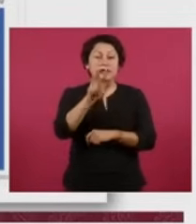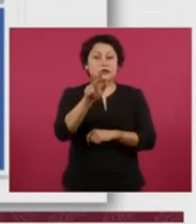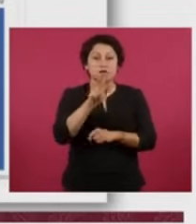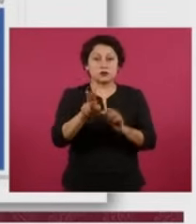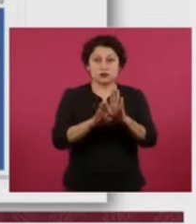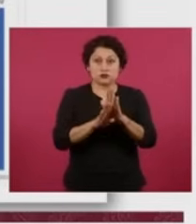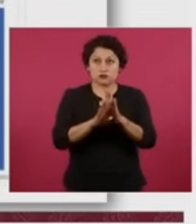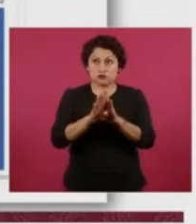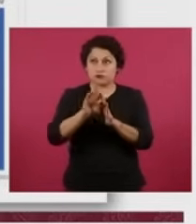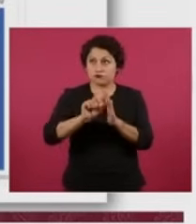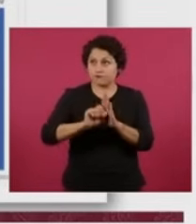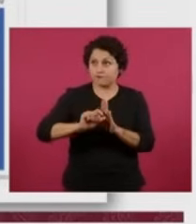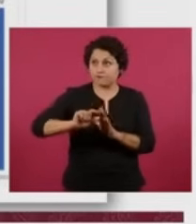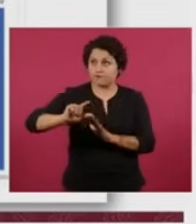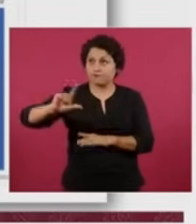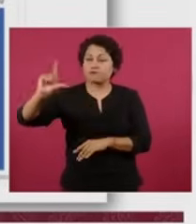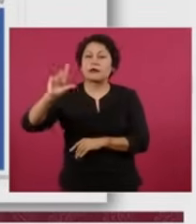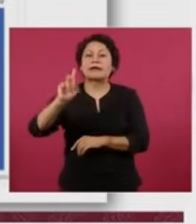en